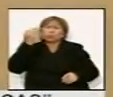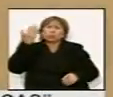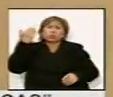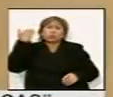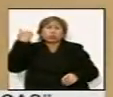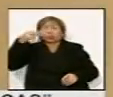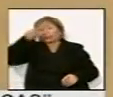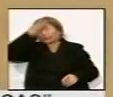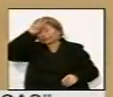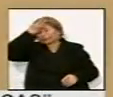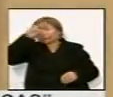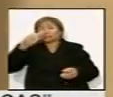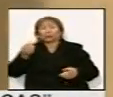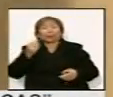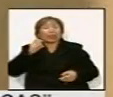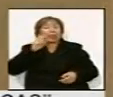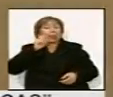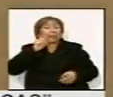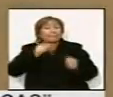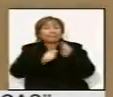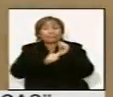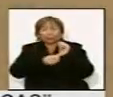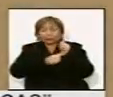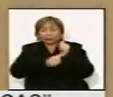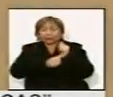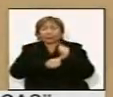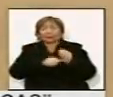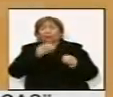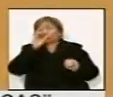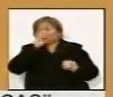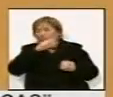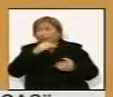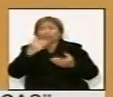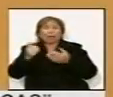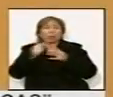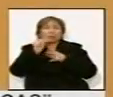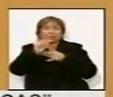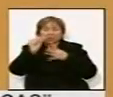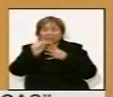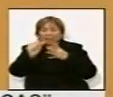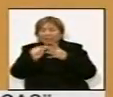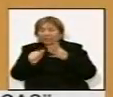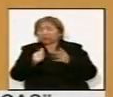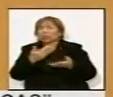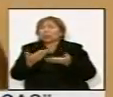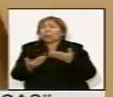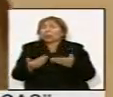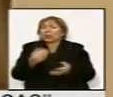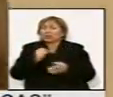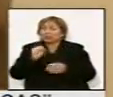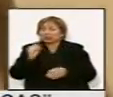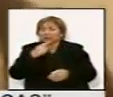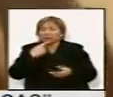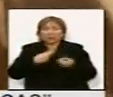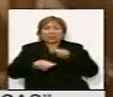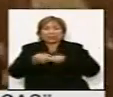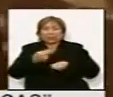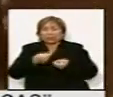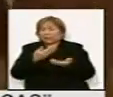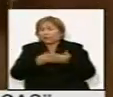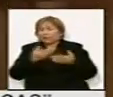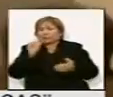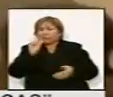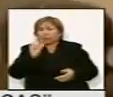como si existía la prostitución, si se practicaba la poligamia, el adulterio, la pederastía, el incesto, el divorcio. Temas